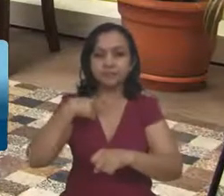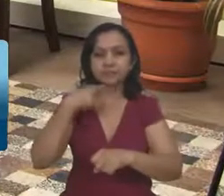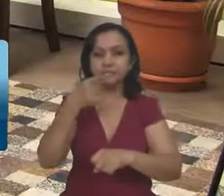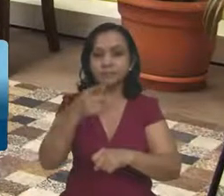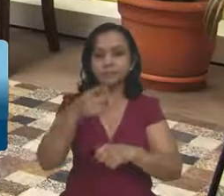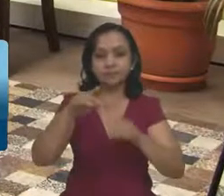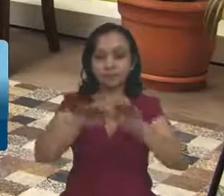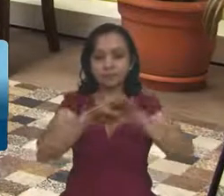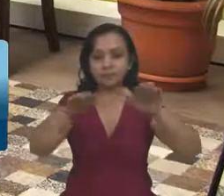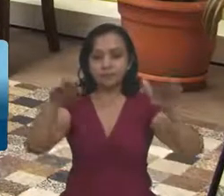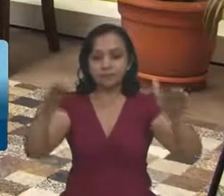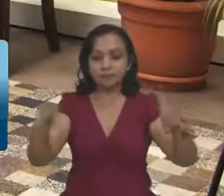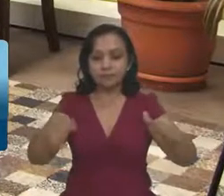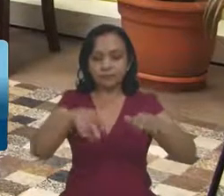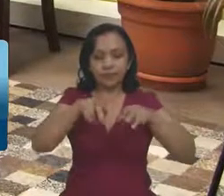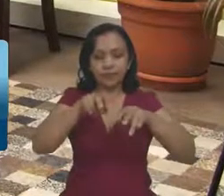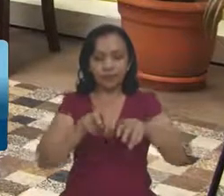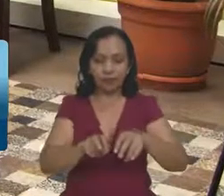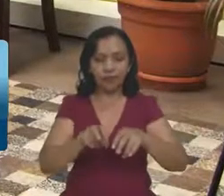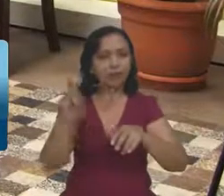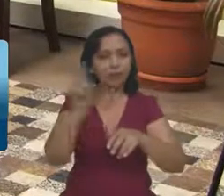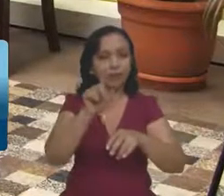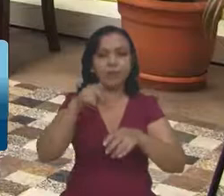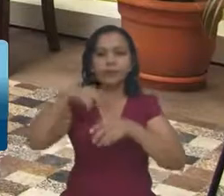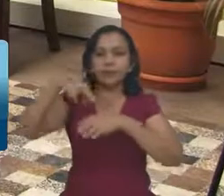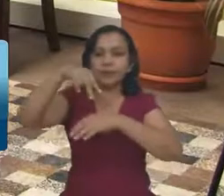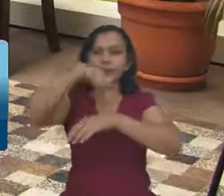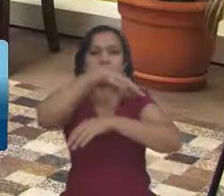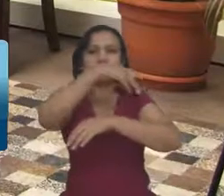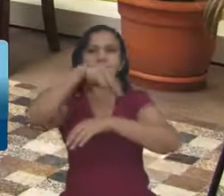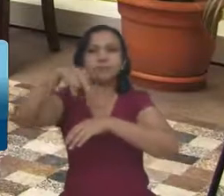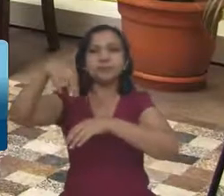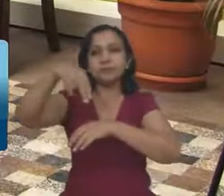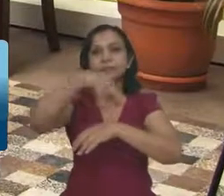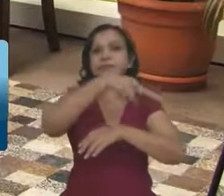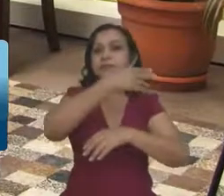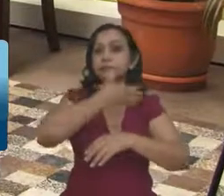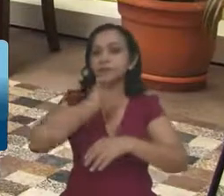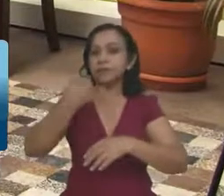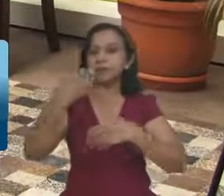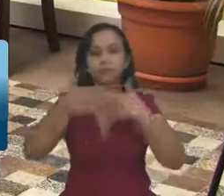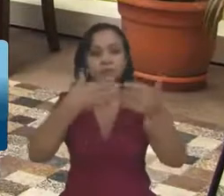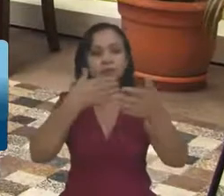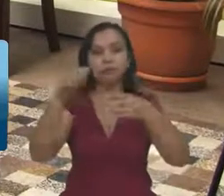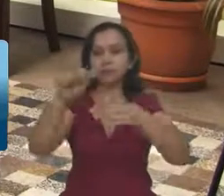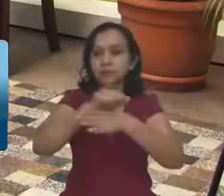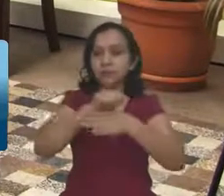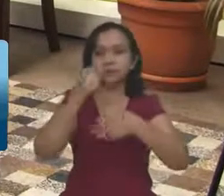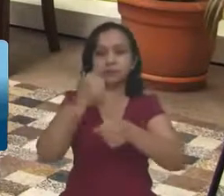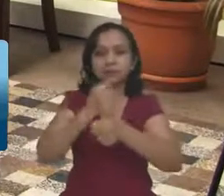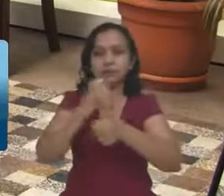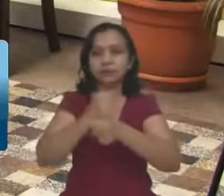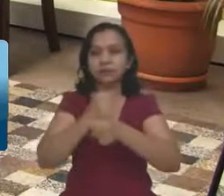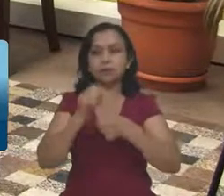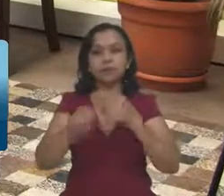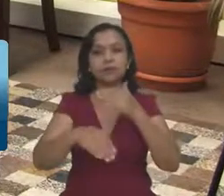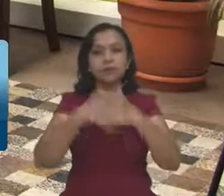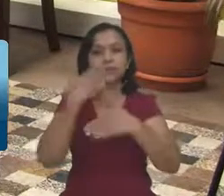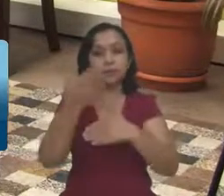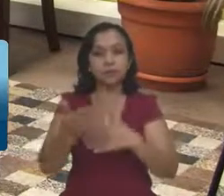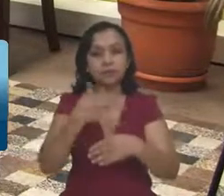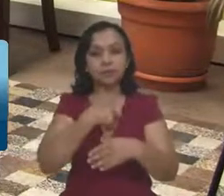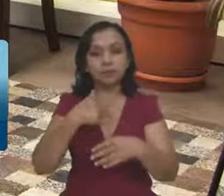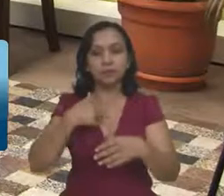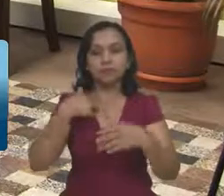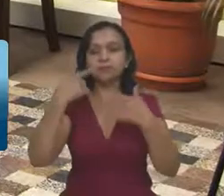escritorio, trate de desprenderse de donde esté. Sea su trabajo lo que sea, trate de hacerlo después de su trabajo, para